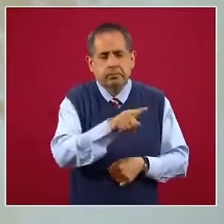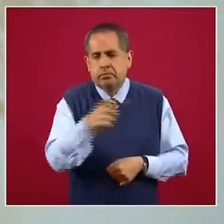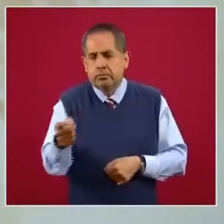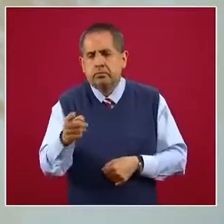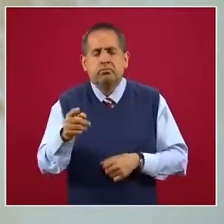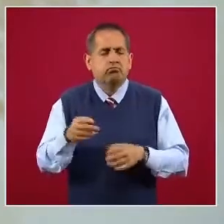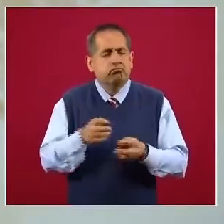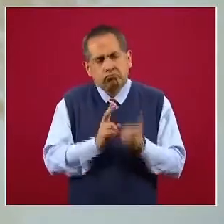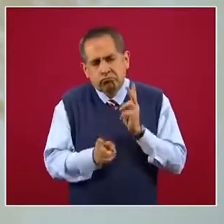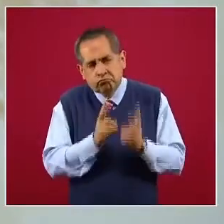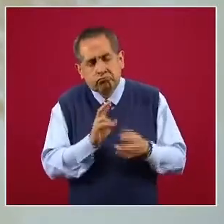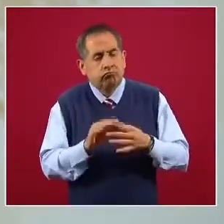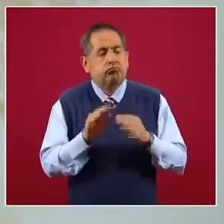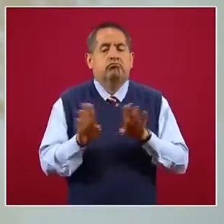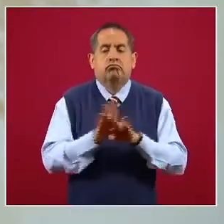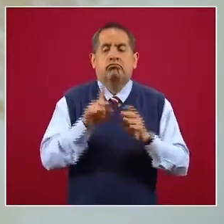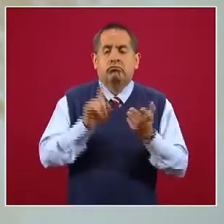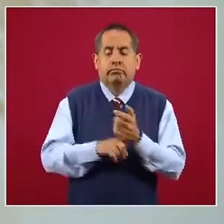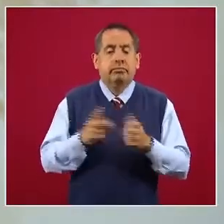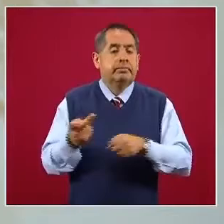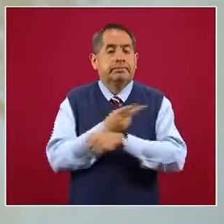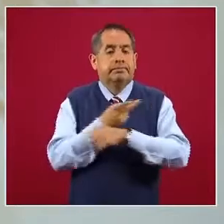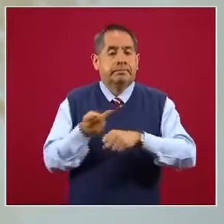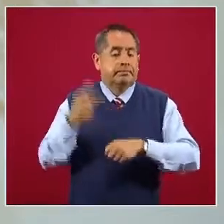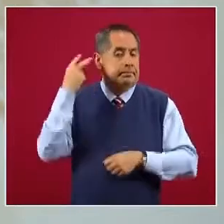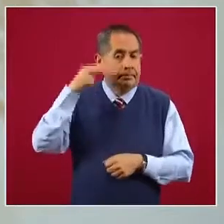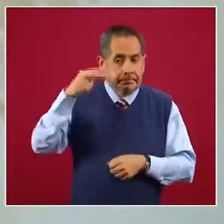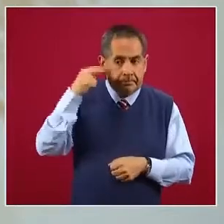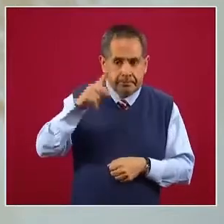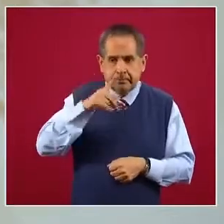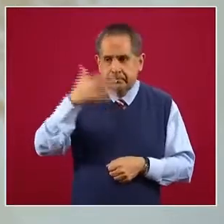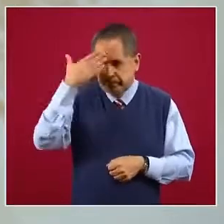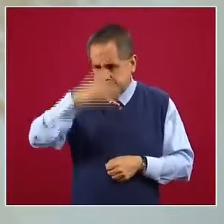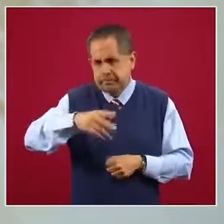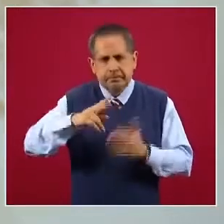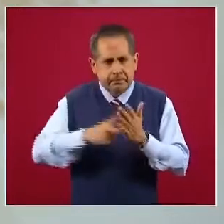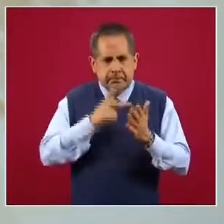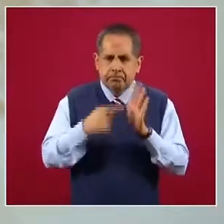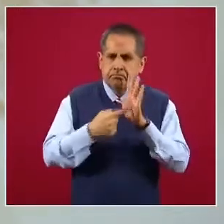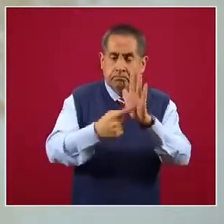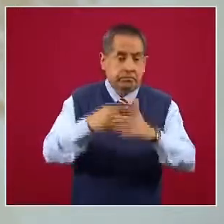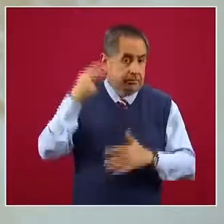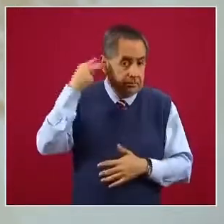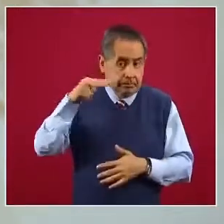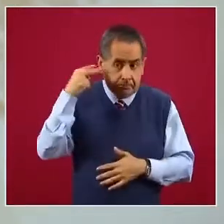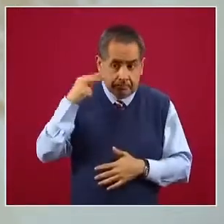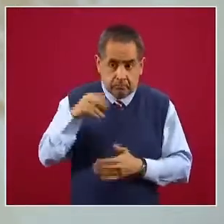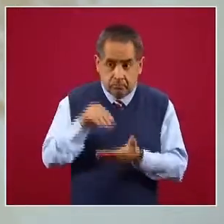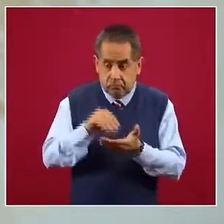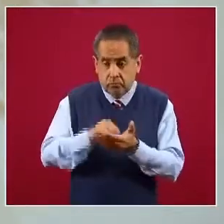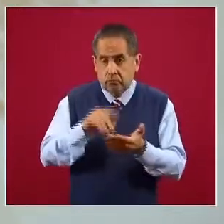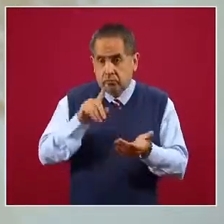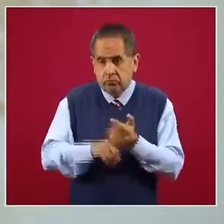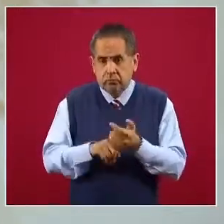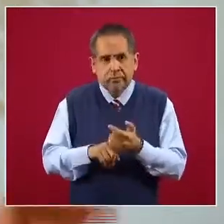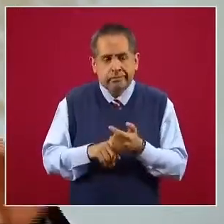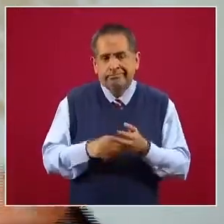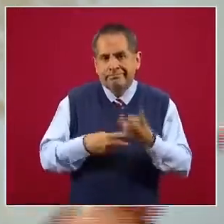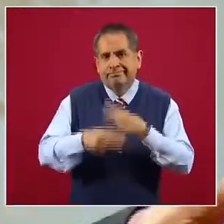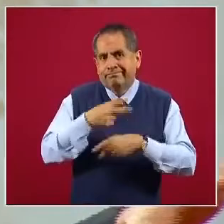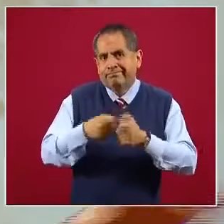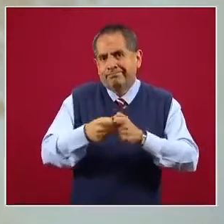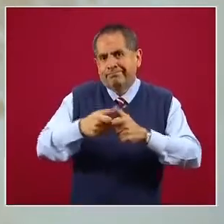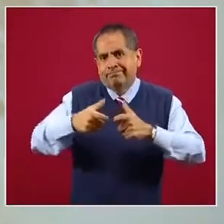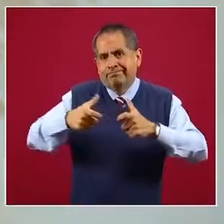Ferrer y a mí sobre el acontecer de la epidemia en Veracruz. Como saben y lo hemos presentado, Veracruz está en este momento en una fase de ascenso